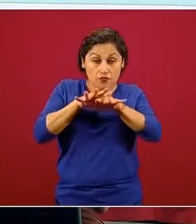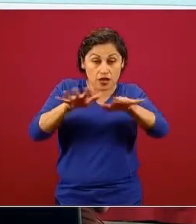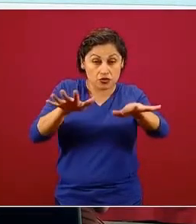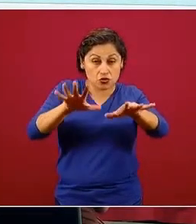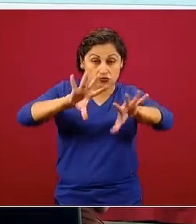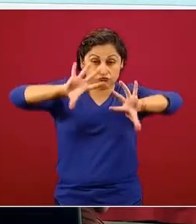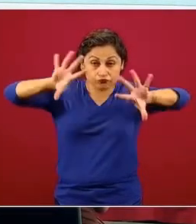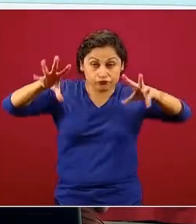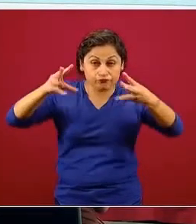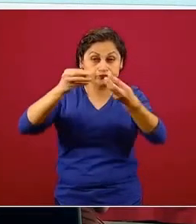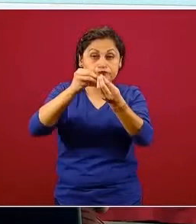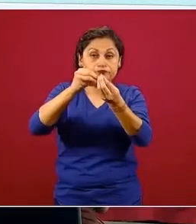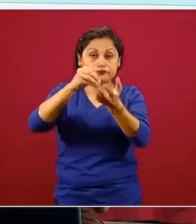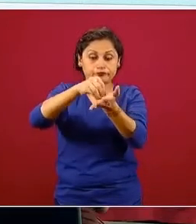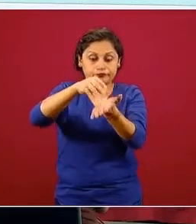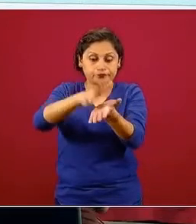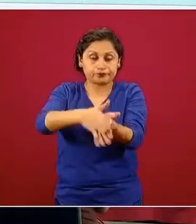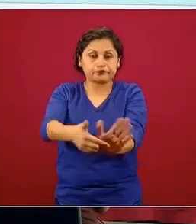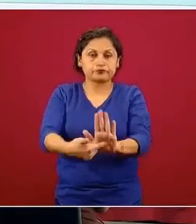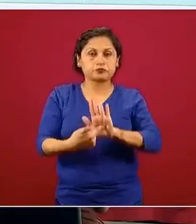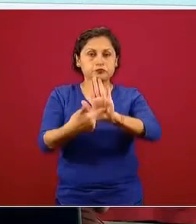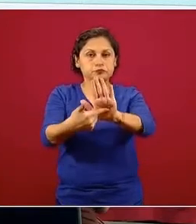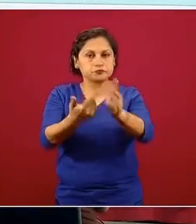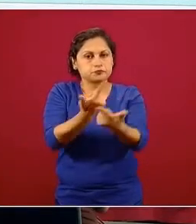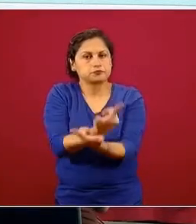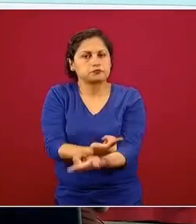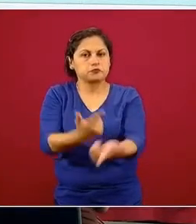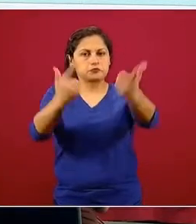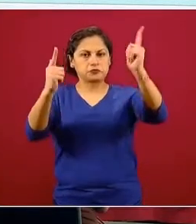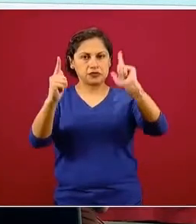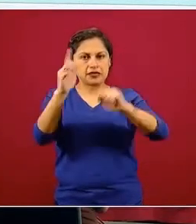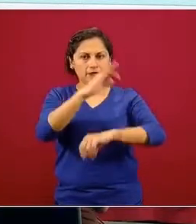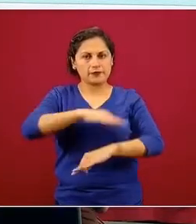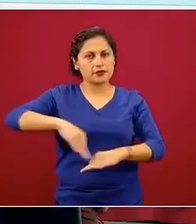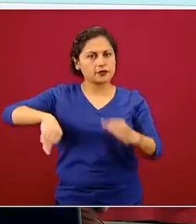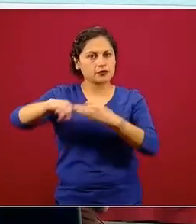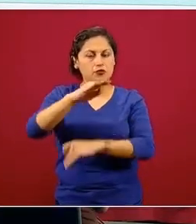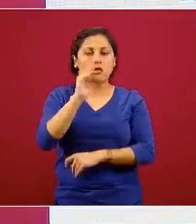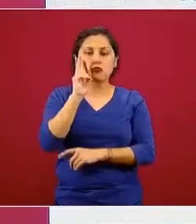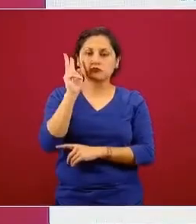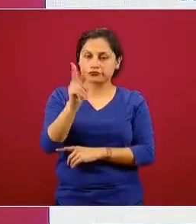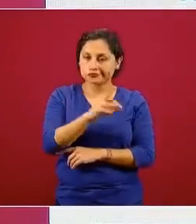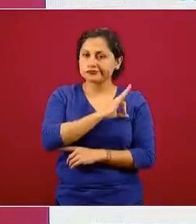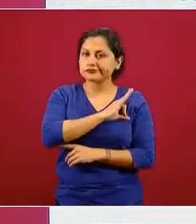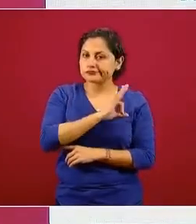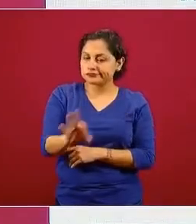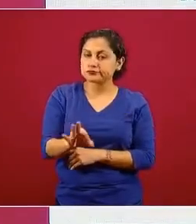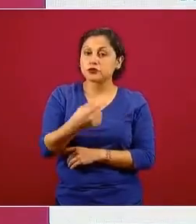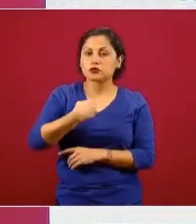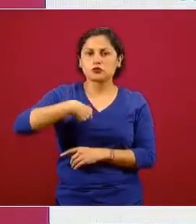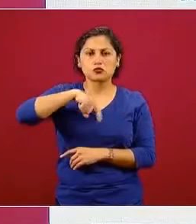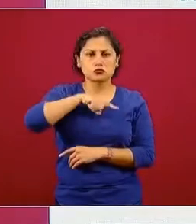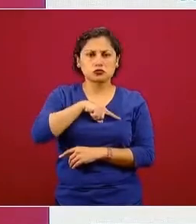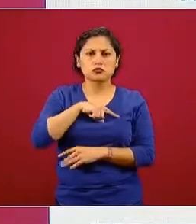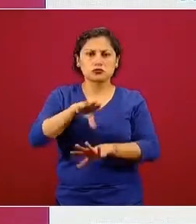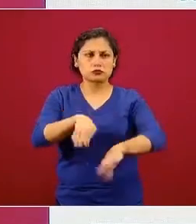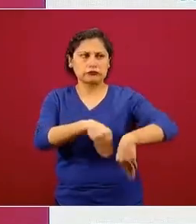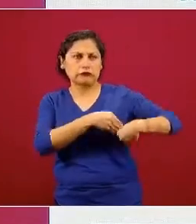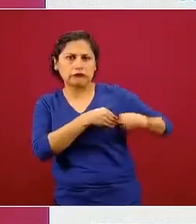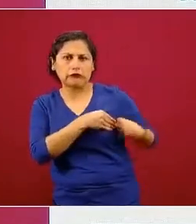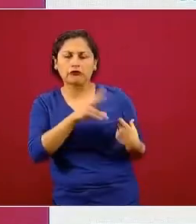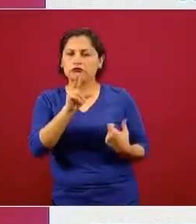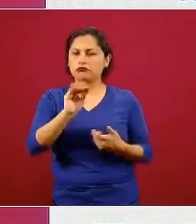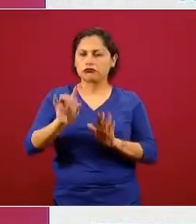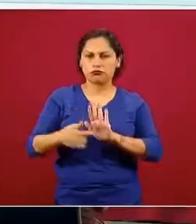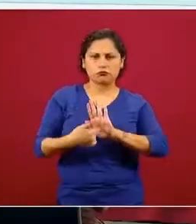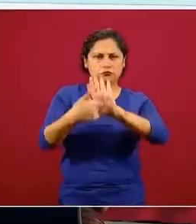que tenemos es pública. Nos interesa mucho que nada quede sin informarse. Aquí hemos cambiado